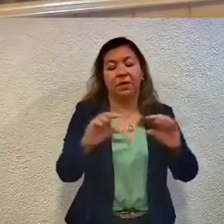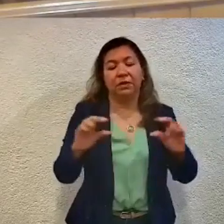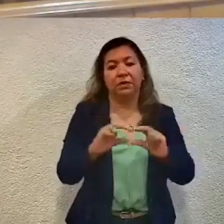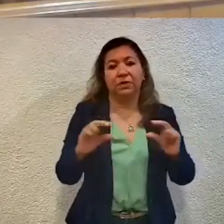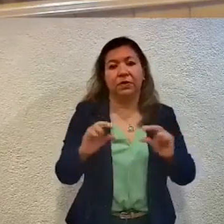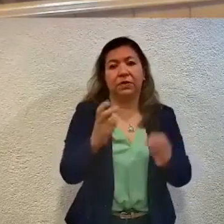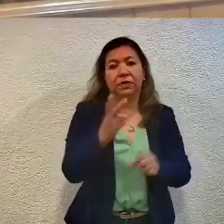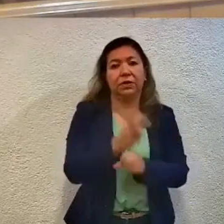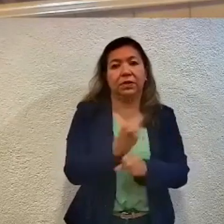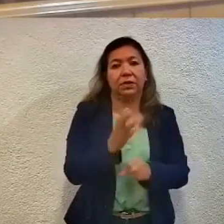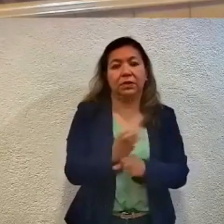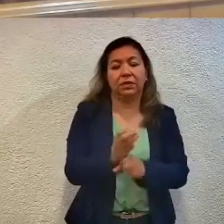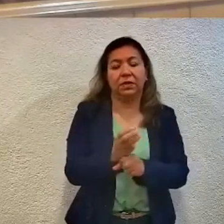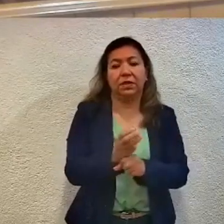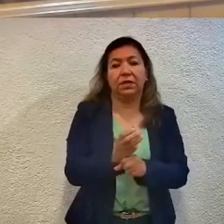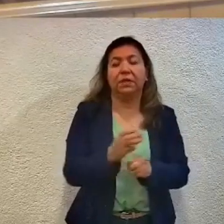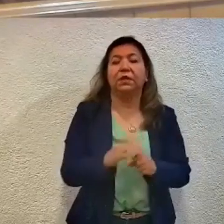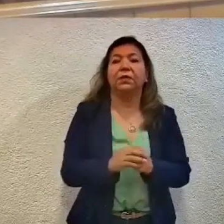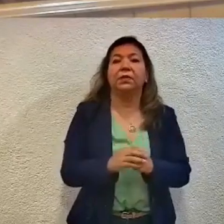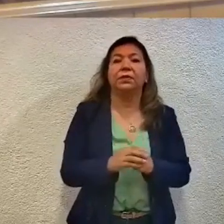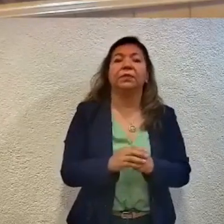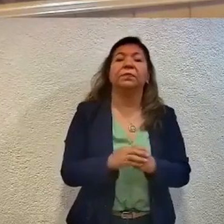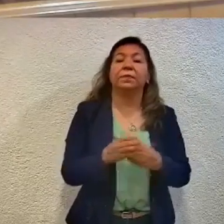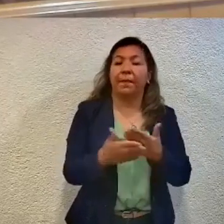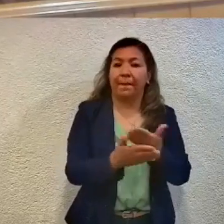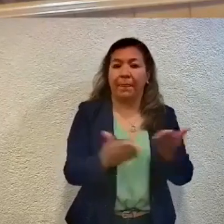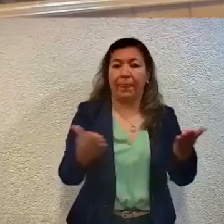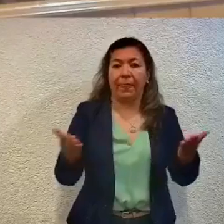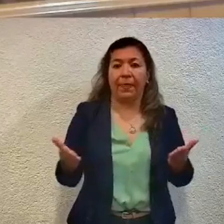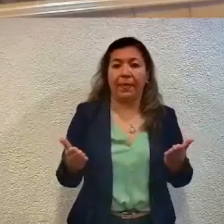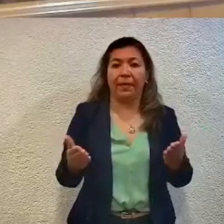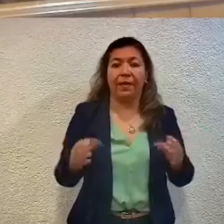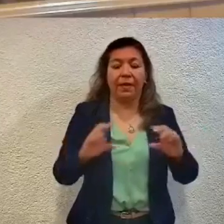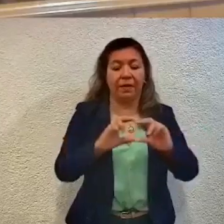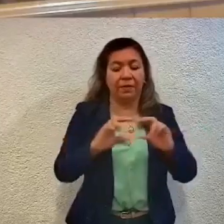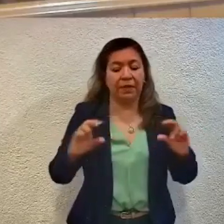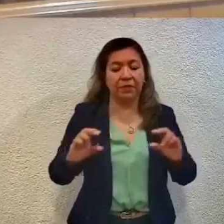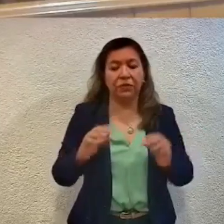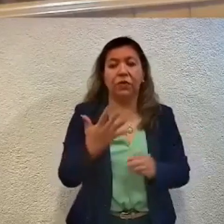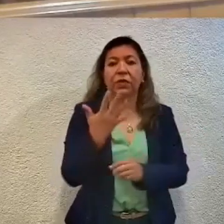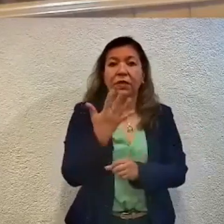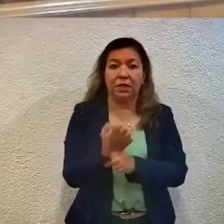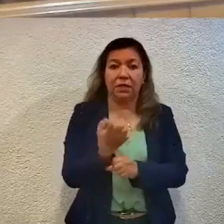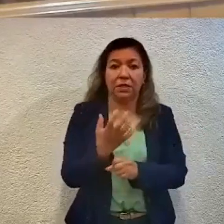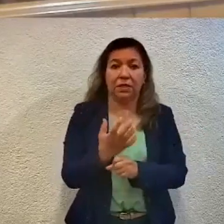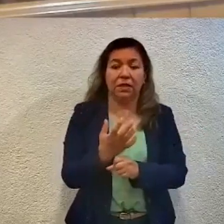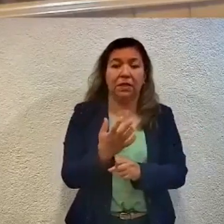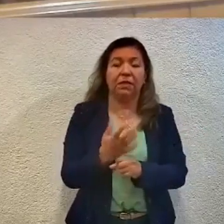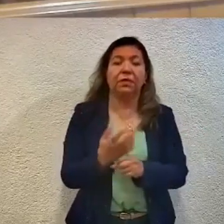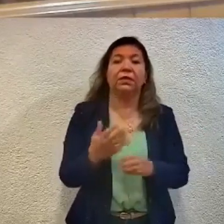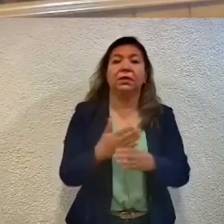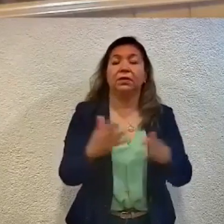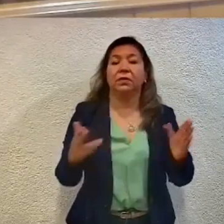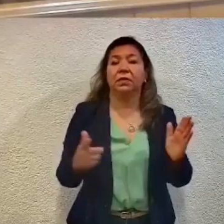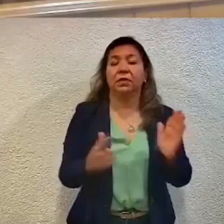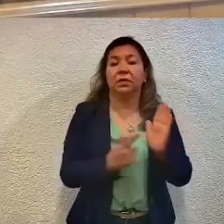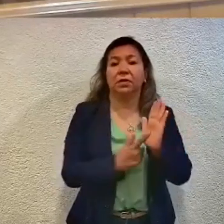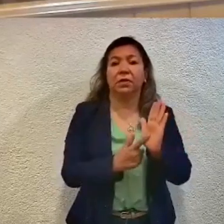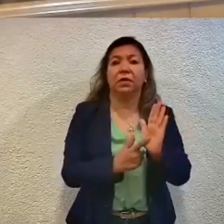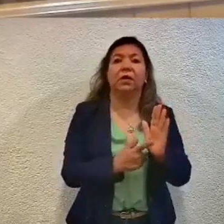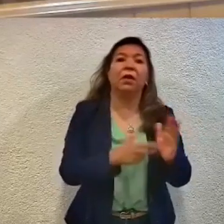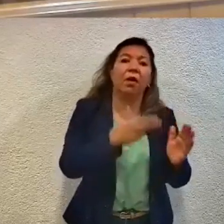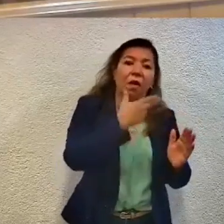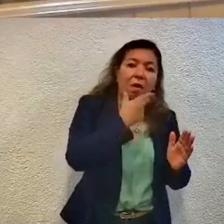mandata en la fracción tercera del artículo en mención, que, acorde a lo dispuesto en la fracción quinta del mismo, al